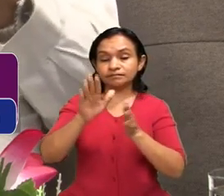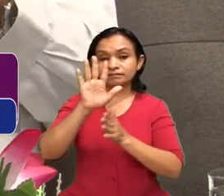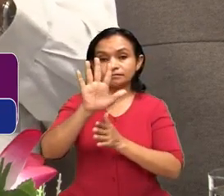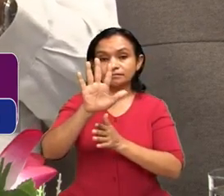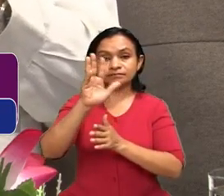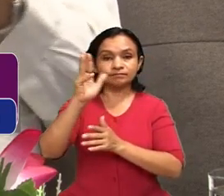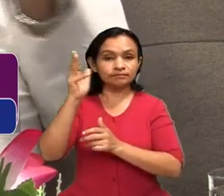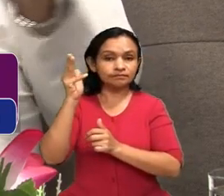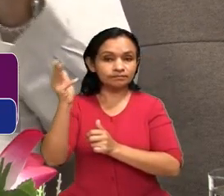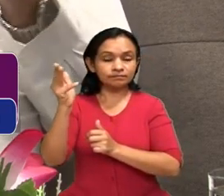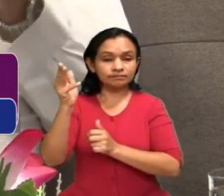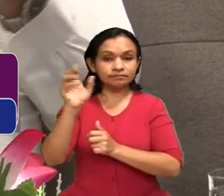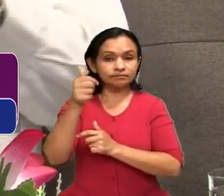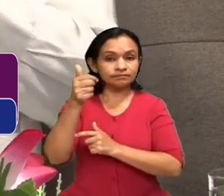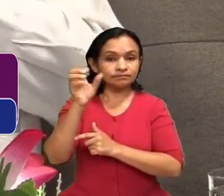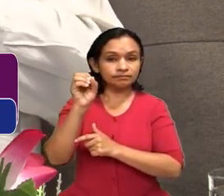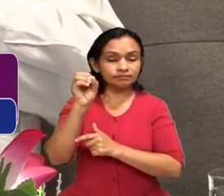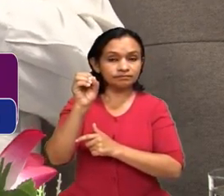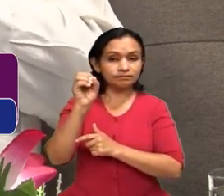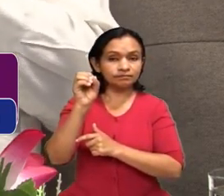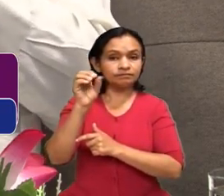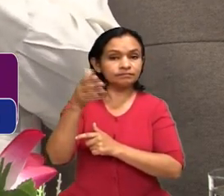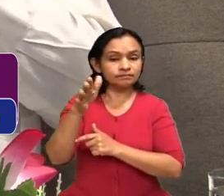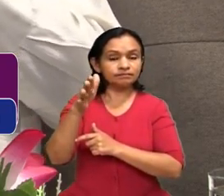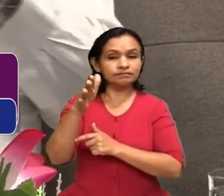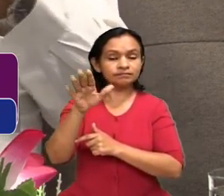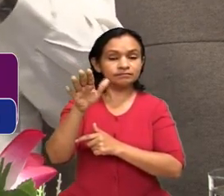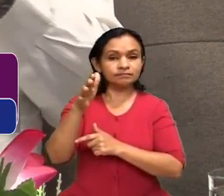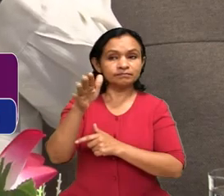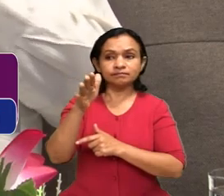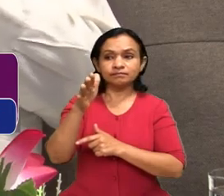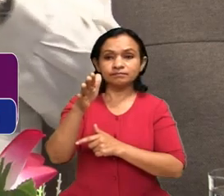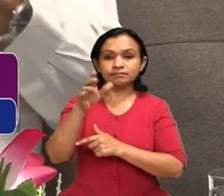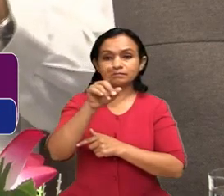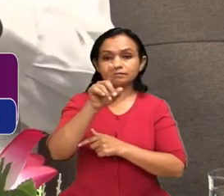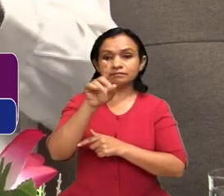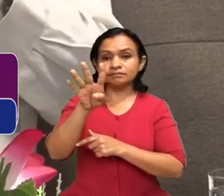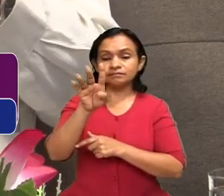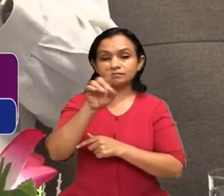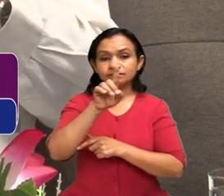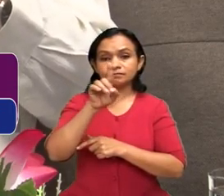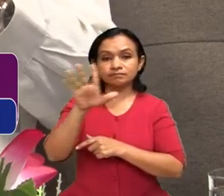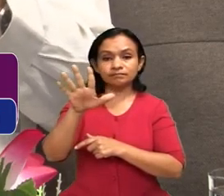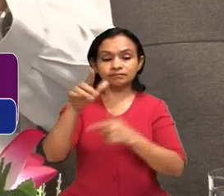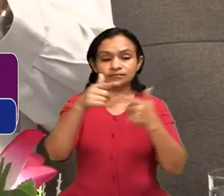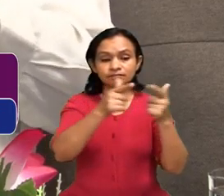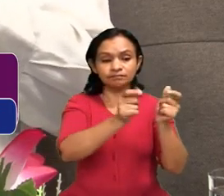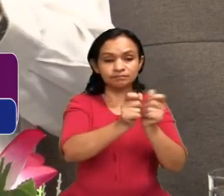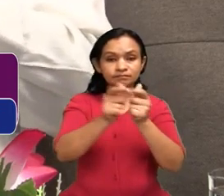59, el 60, mejor dicho, hay como 14 o 15 movimientos